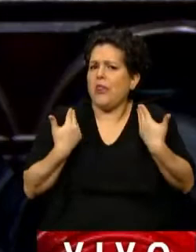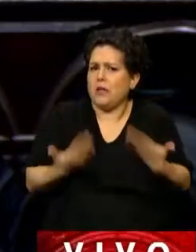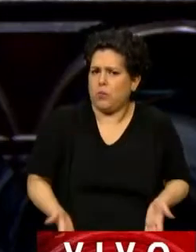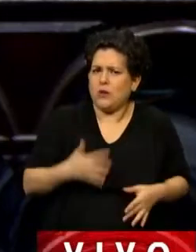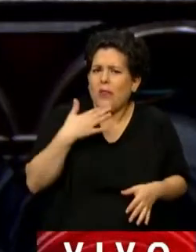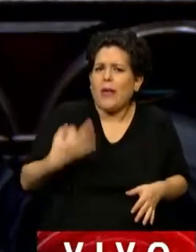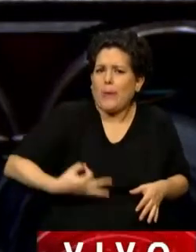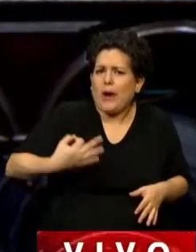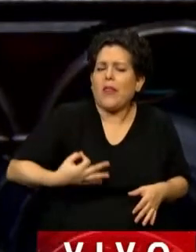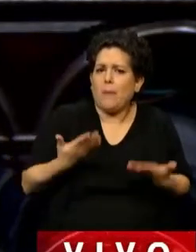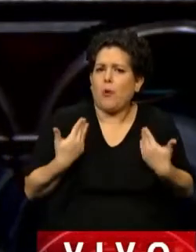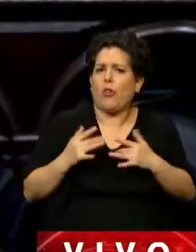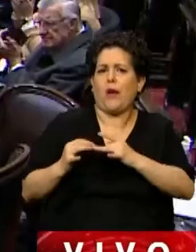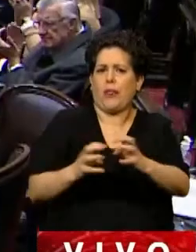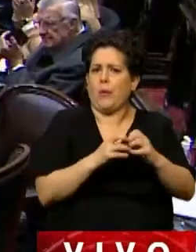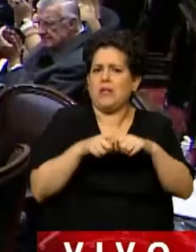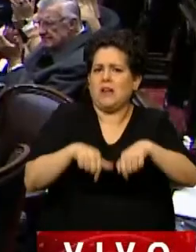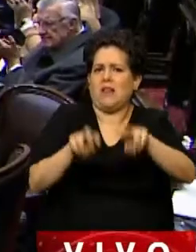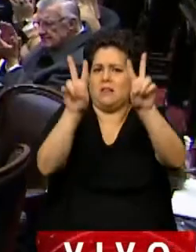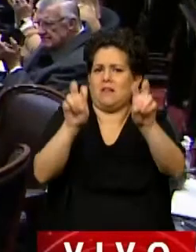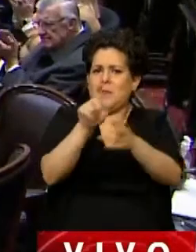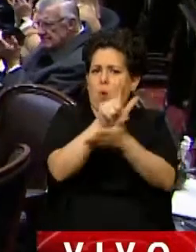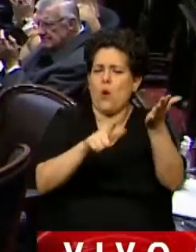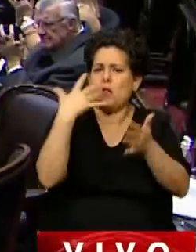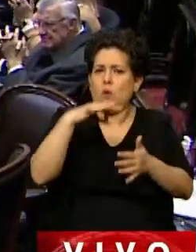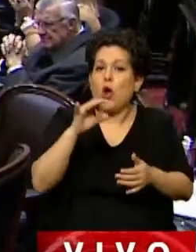efectivamente a poder debatir estos temas